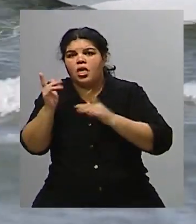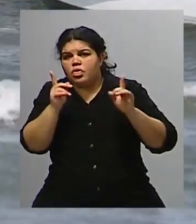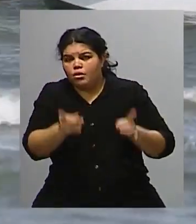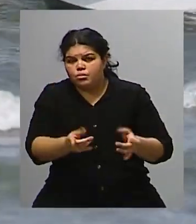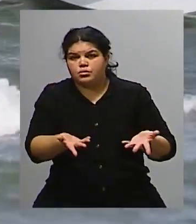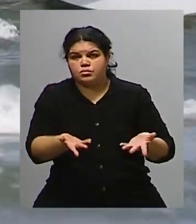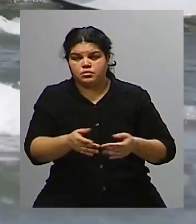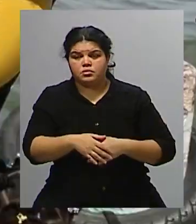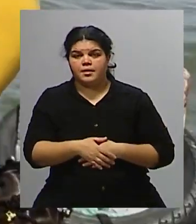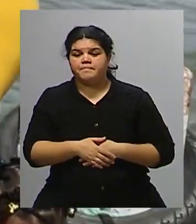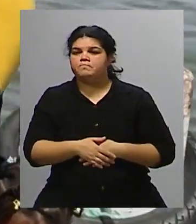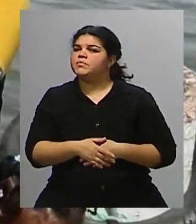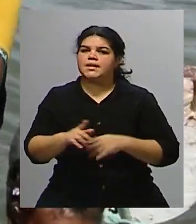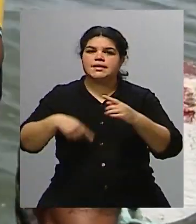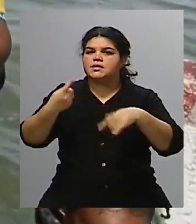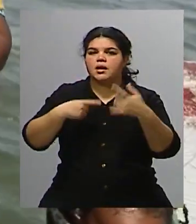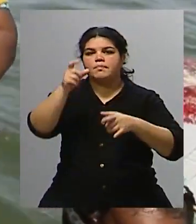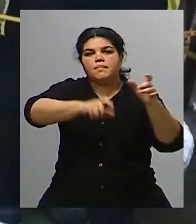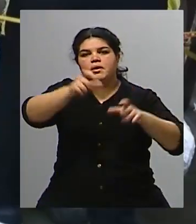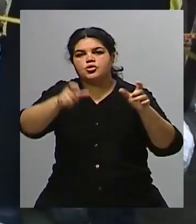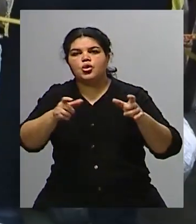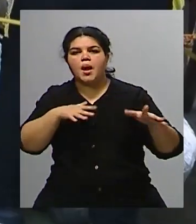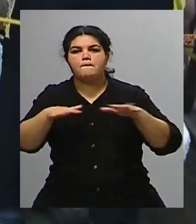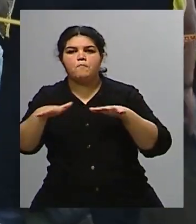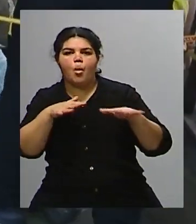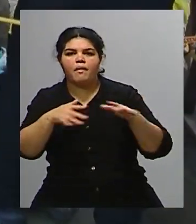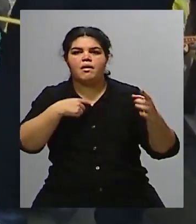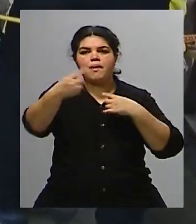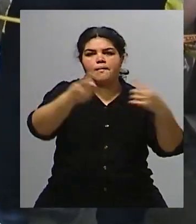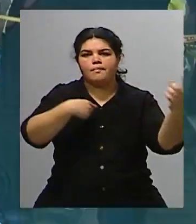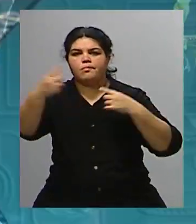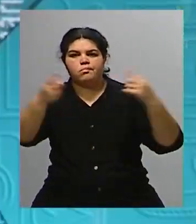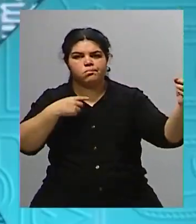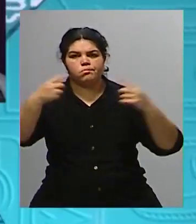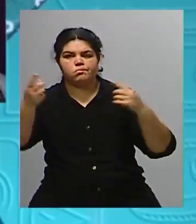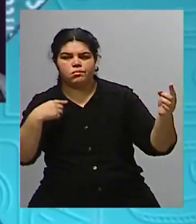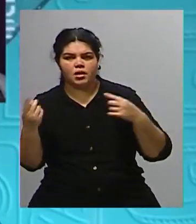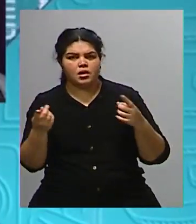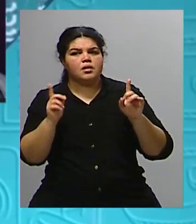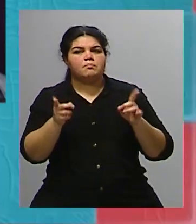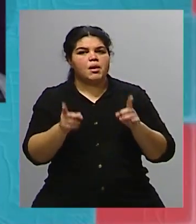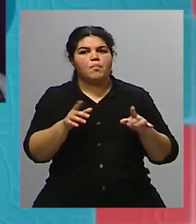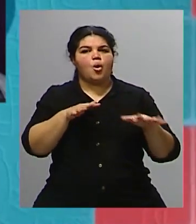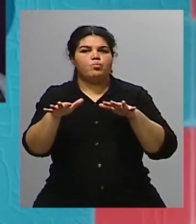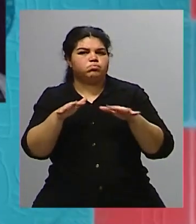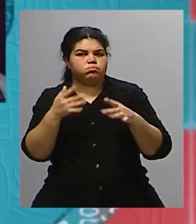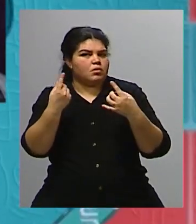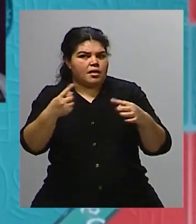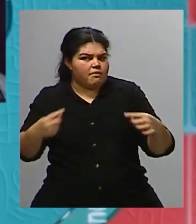constante, ¿no? Y tiene que ver, volvemos a lo mismo, ¿no? Con distintas situaciones, distintos motivos. ¿Hay